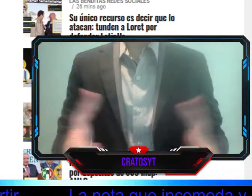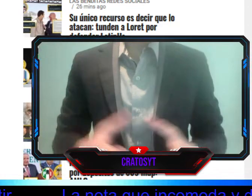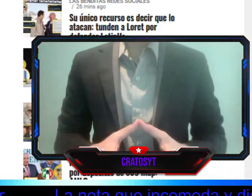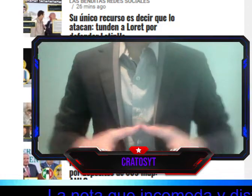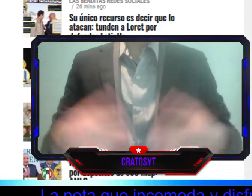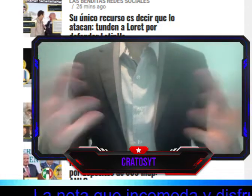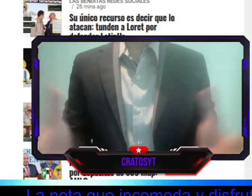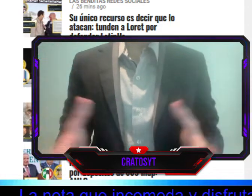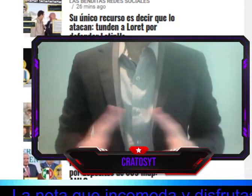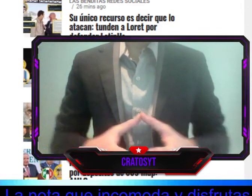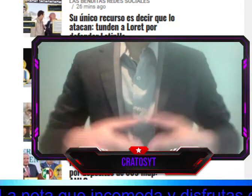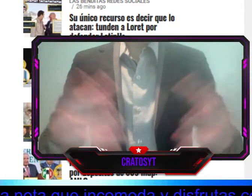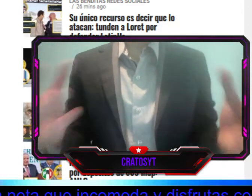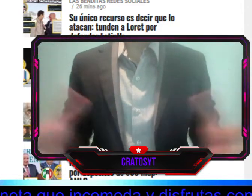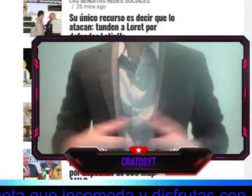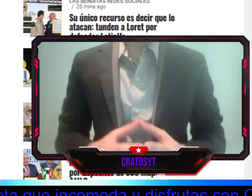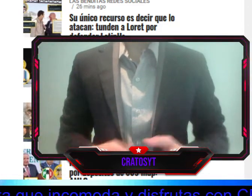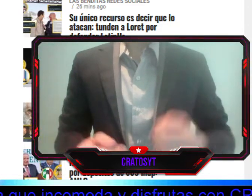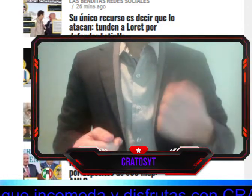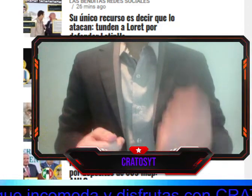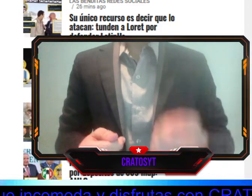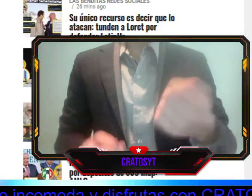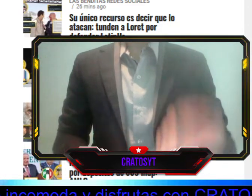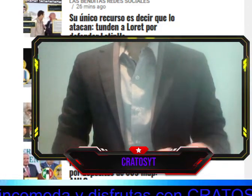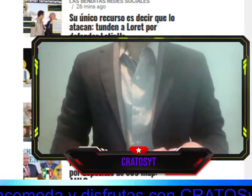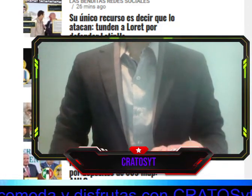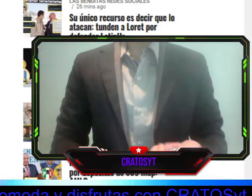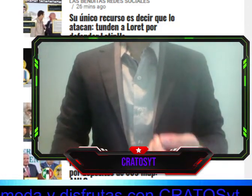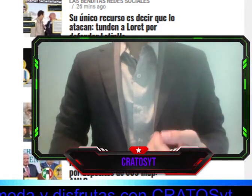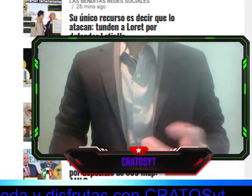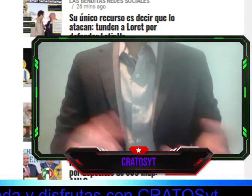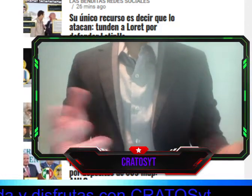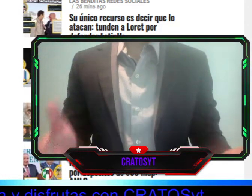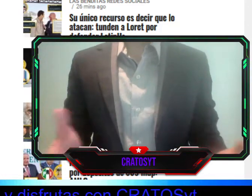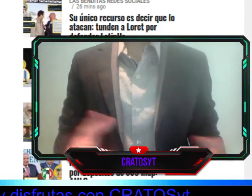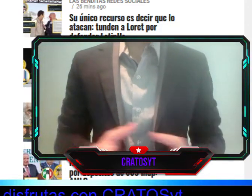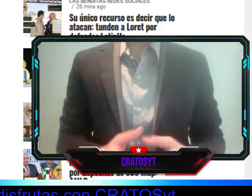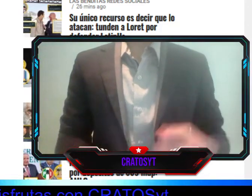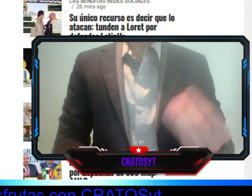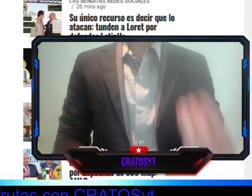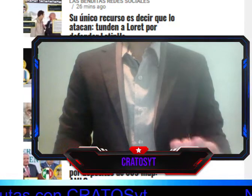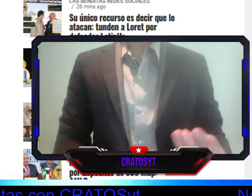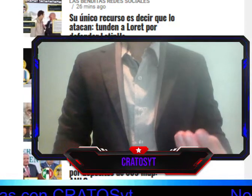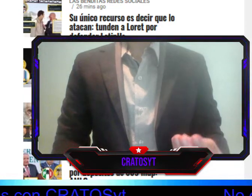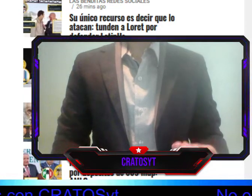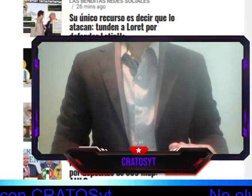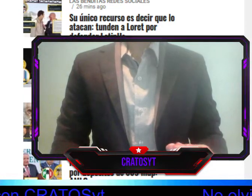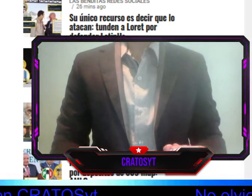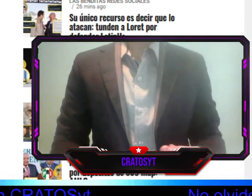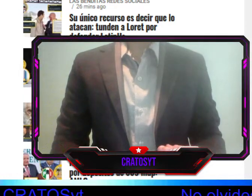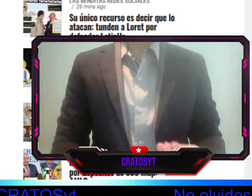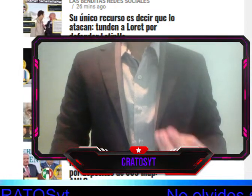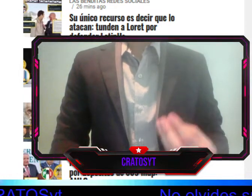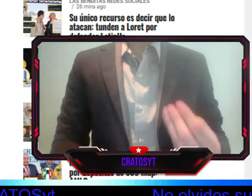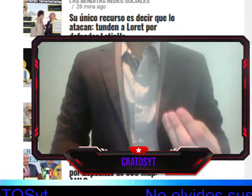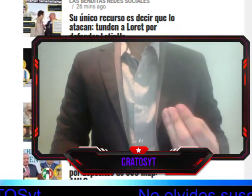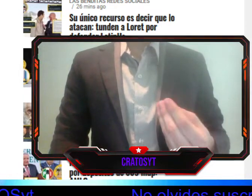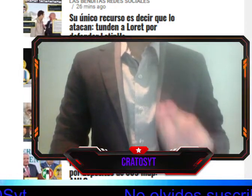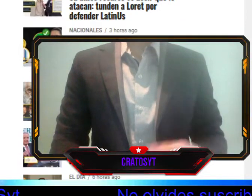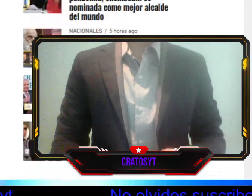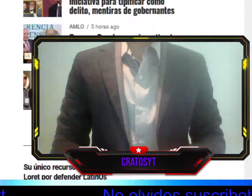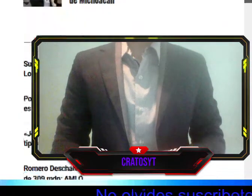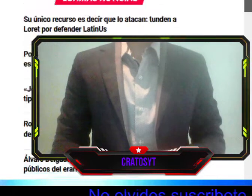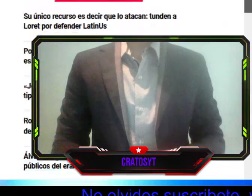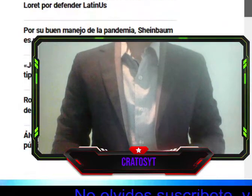qué se le entregó, cómo se le entregó, para qué se le entregó, todo este tipo de aspectos, que no es de sorprendernos, porque la misma Unidad de Inteligencia Financiera había, en